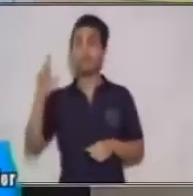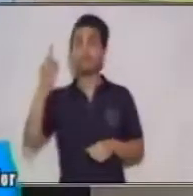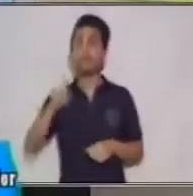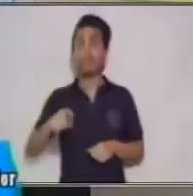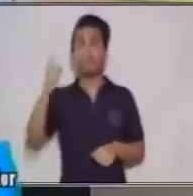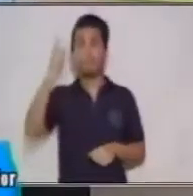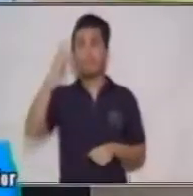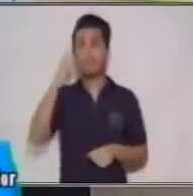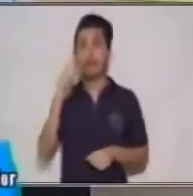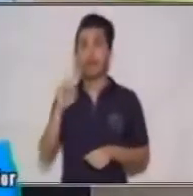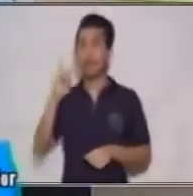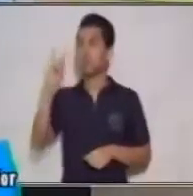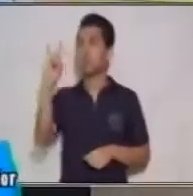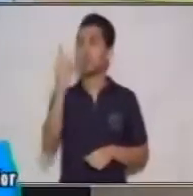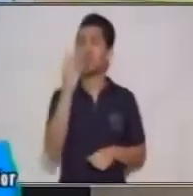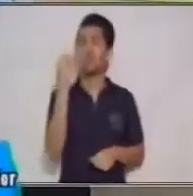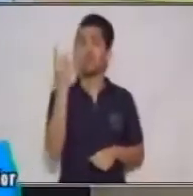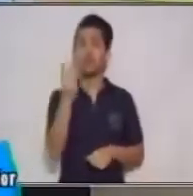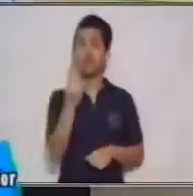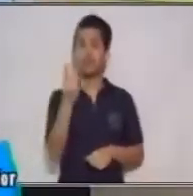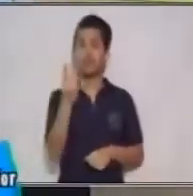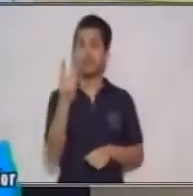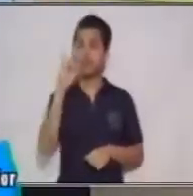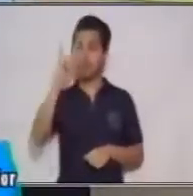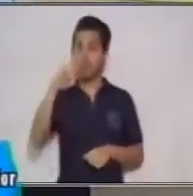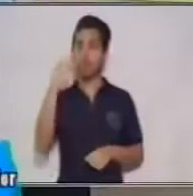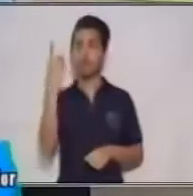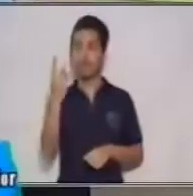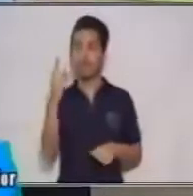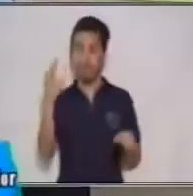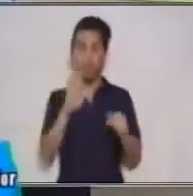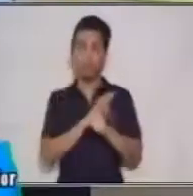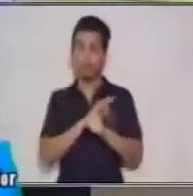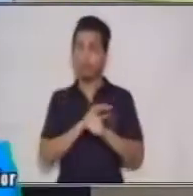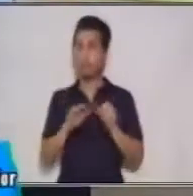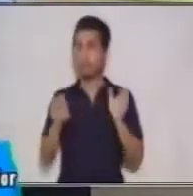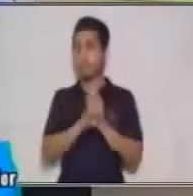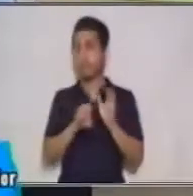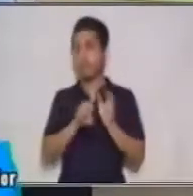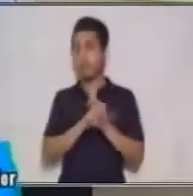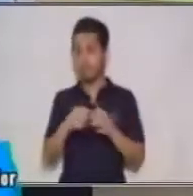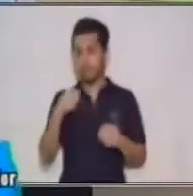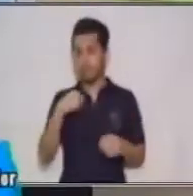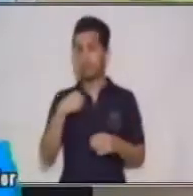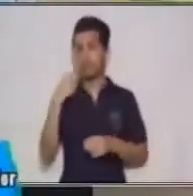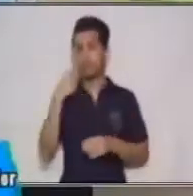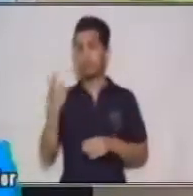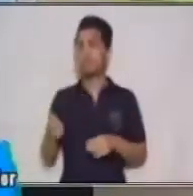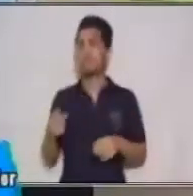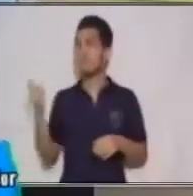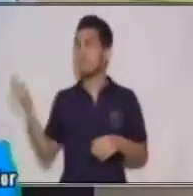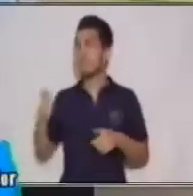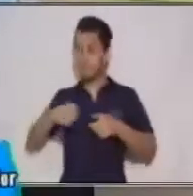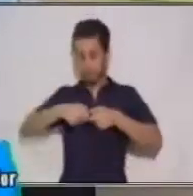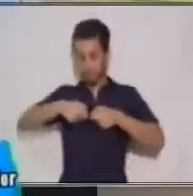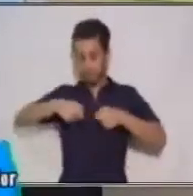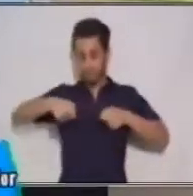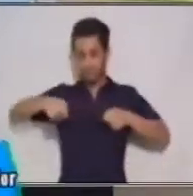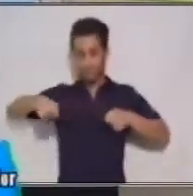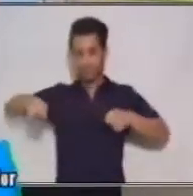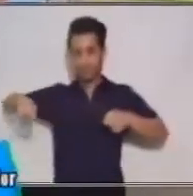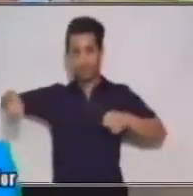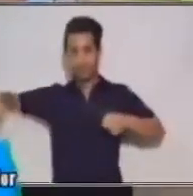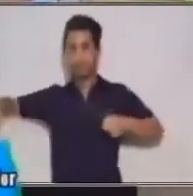completas. En una unidad para nosotros, por ejemplo, si hablamos de la cinta métrica, recuerden que